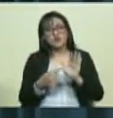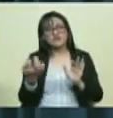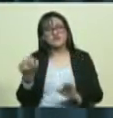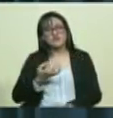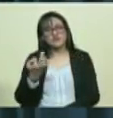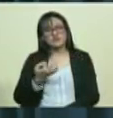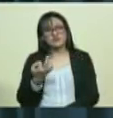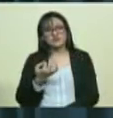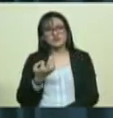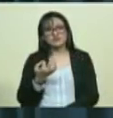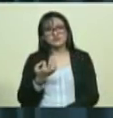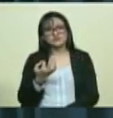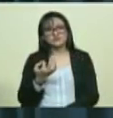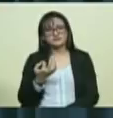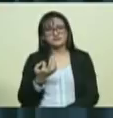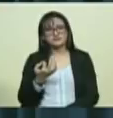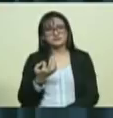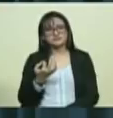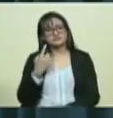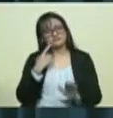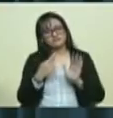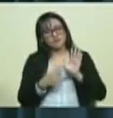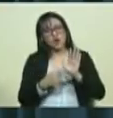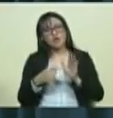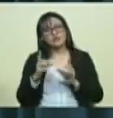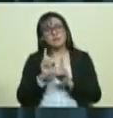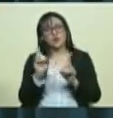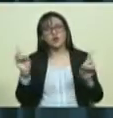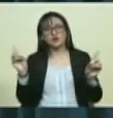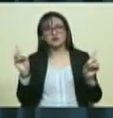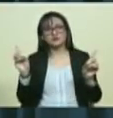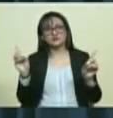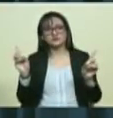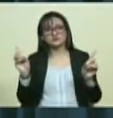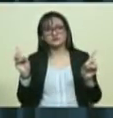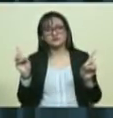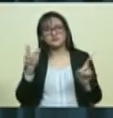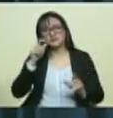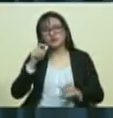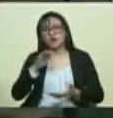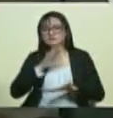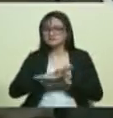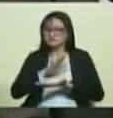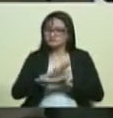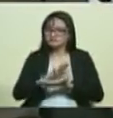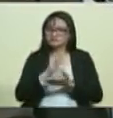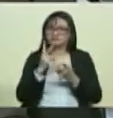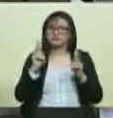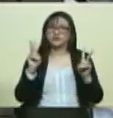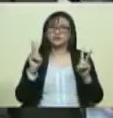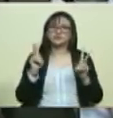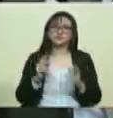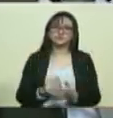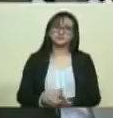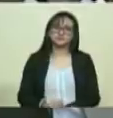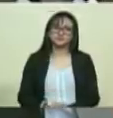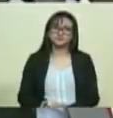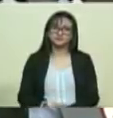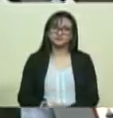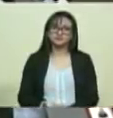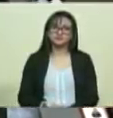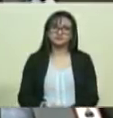la verdadera lección de democracia y ejercicio pacífico de la soberanía nosotros